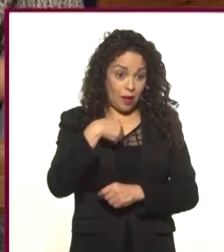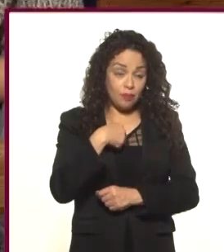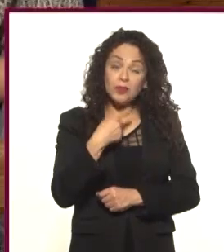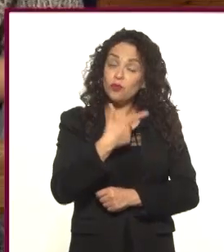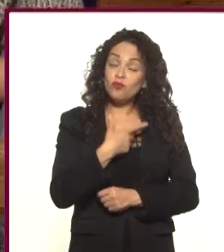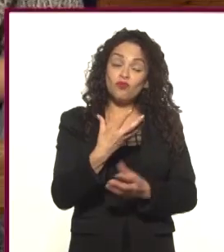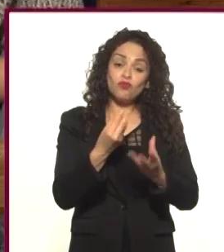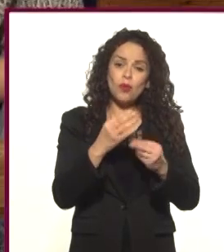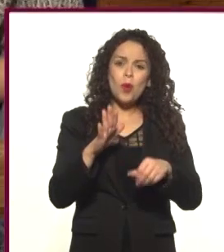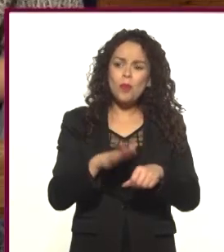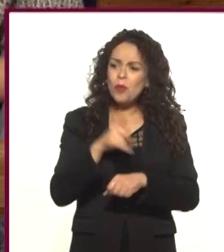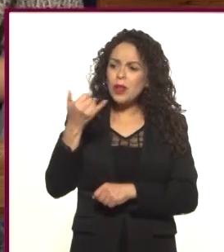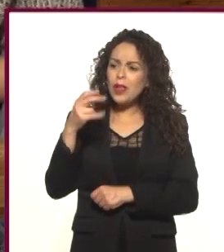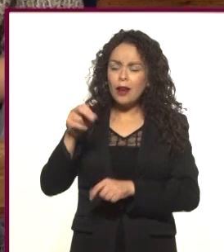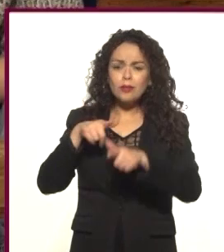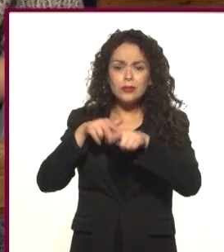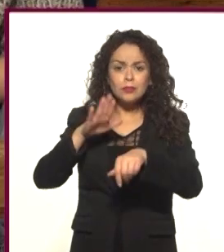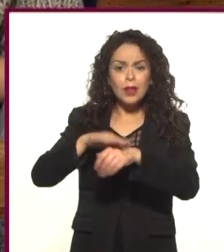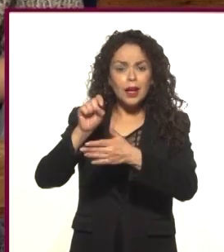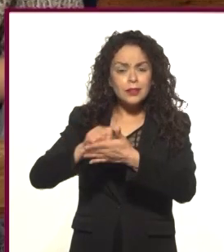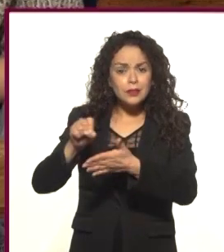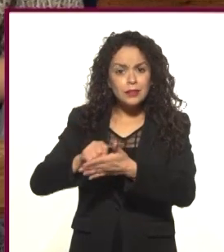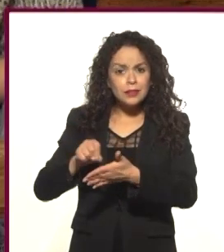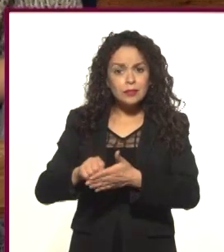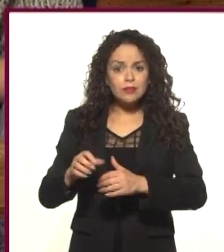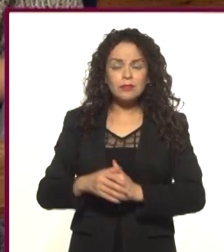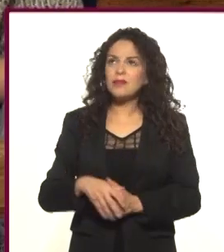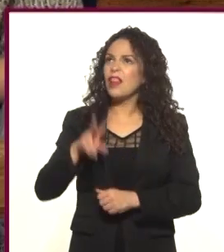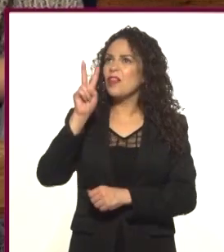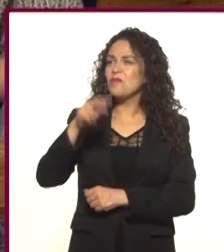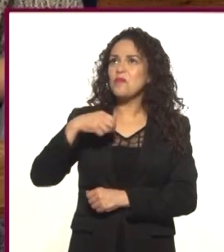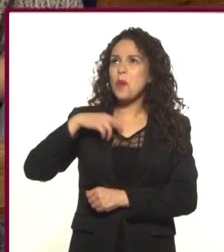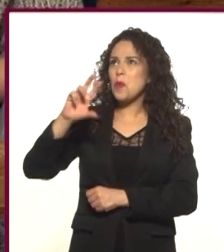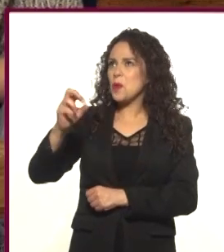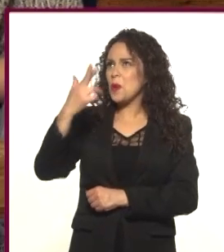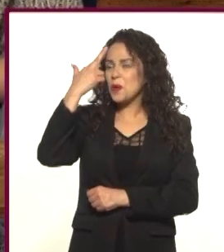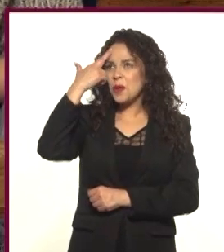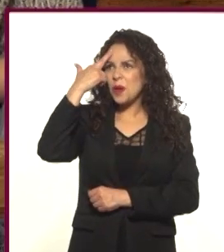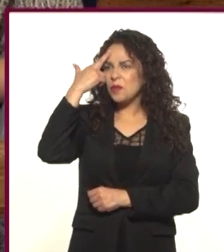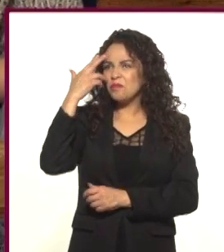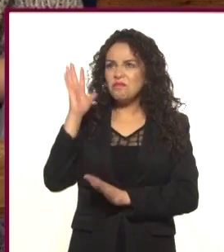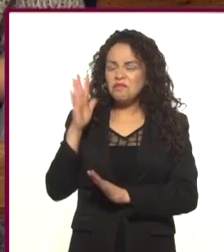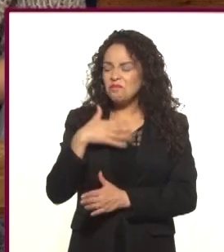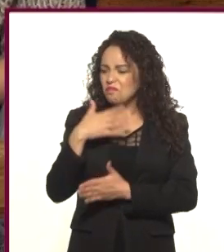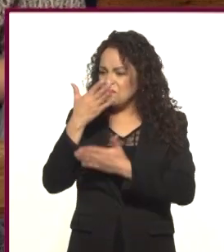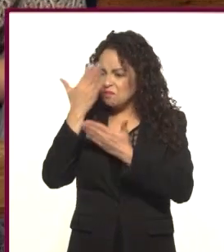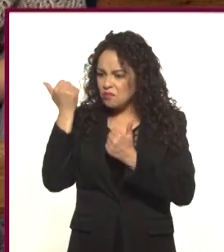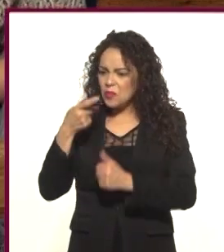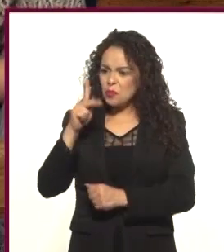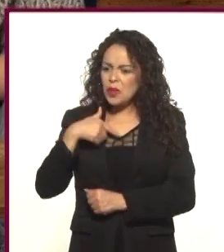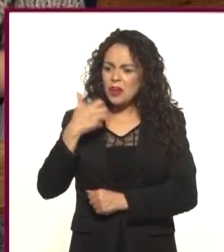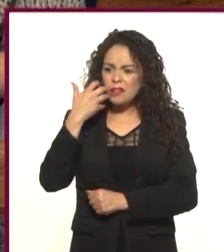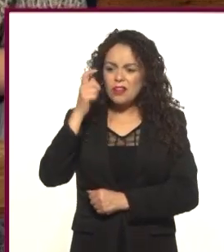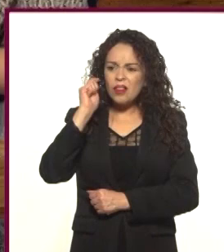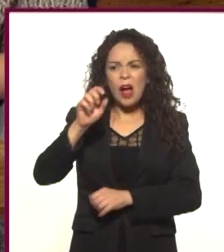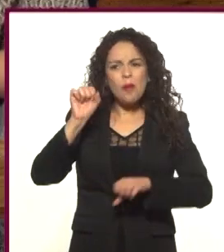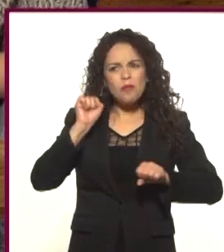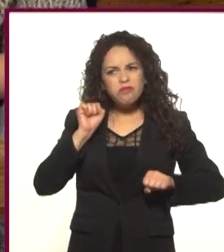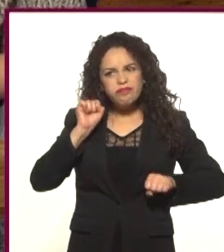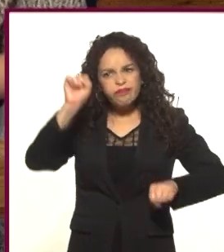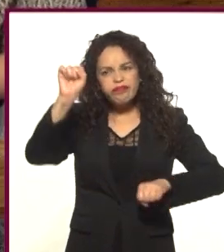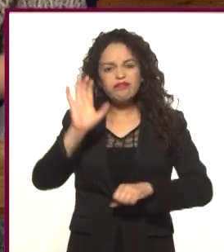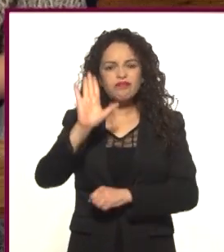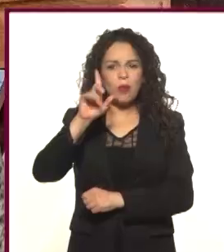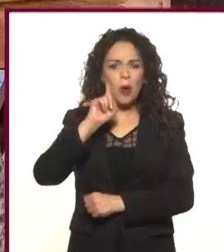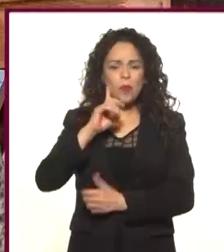bastante. ¿Por qué dejaste de escribirla? Ay, la verdad no sé. Pero quería hacerla como una